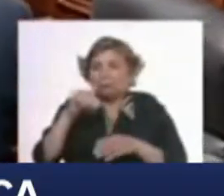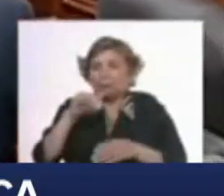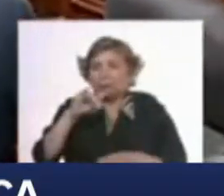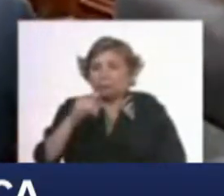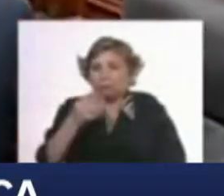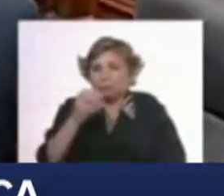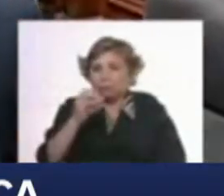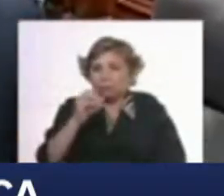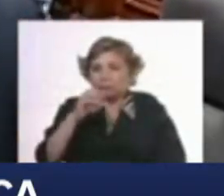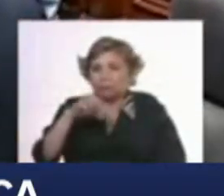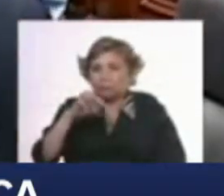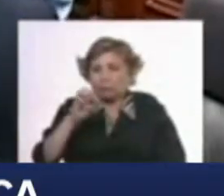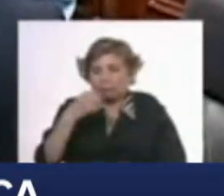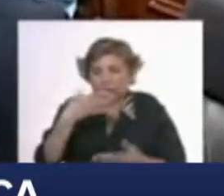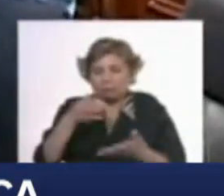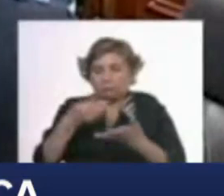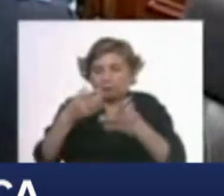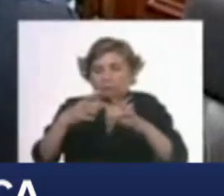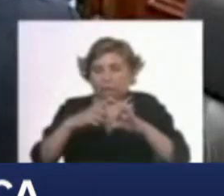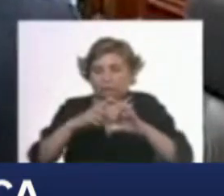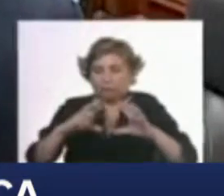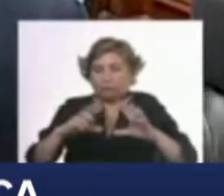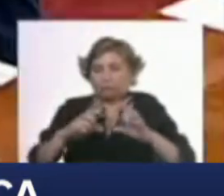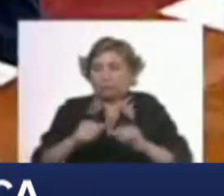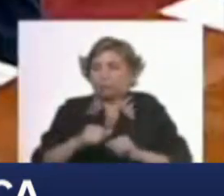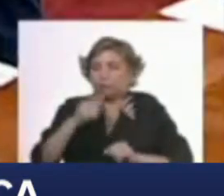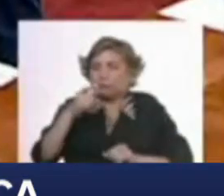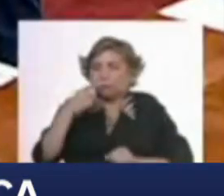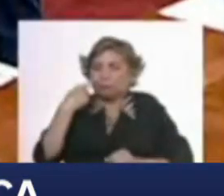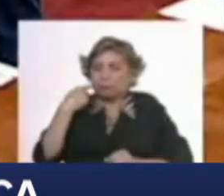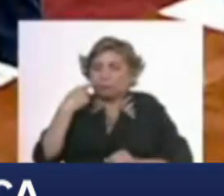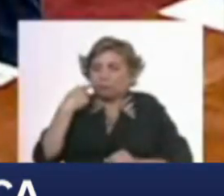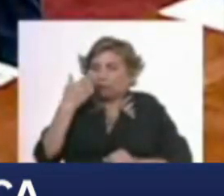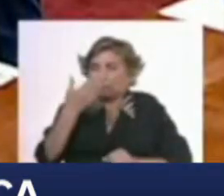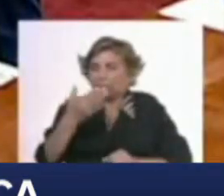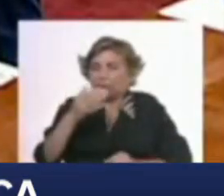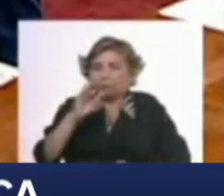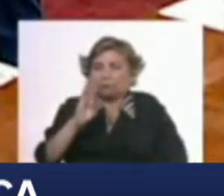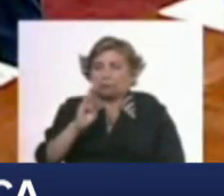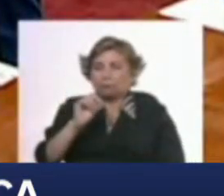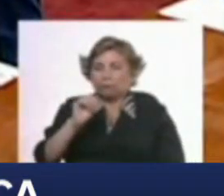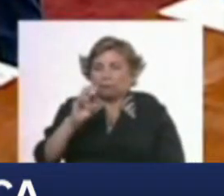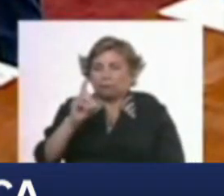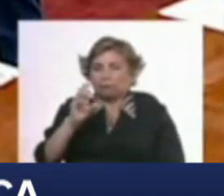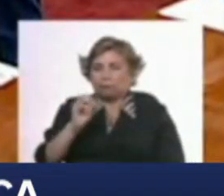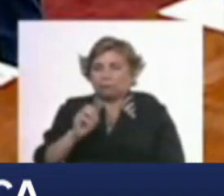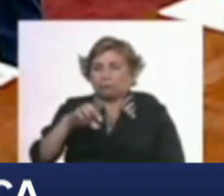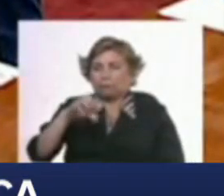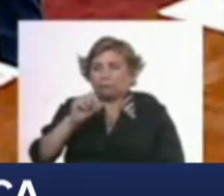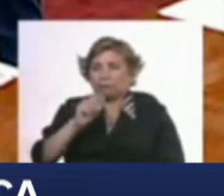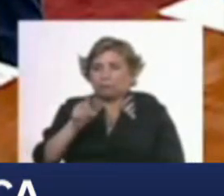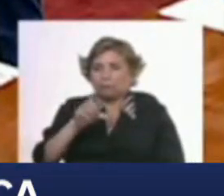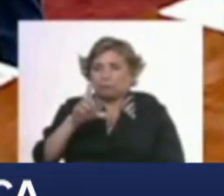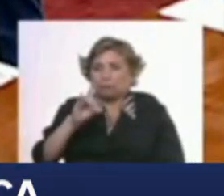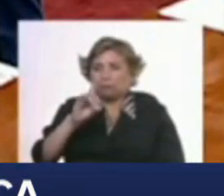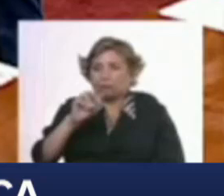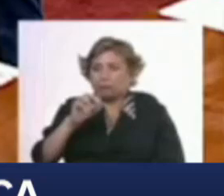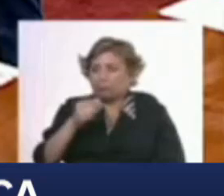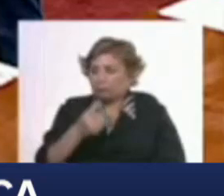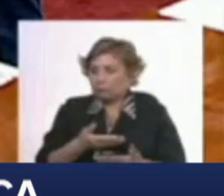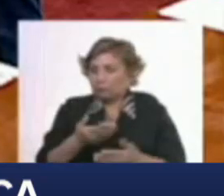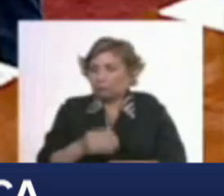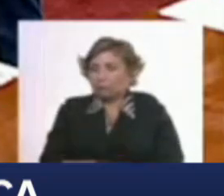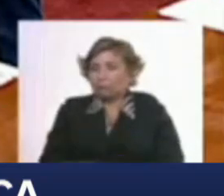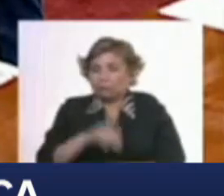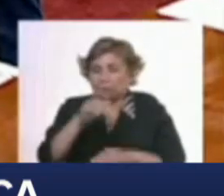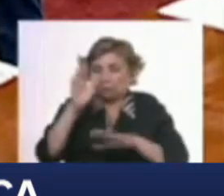declaró la vacancia precisamente de Herrera y en consecuencia José Paso Nunura asume las funciones de parlamentario